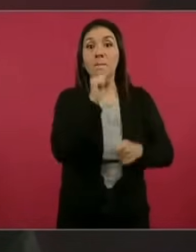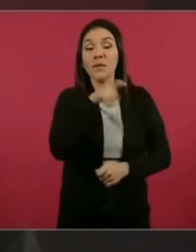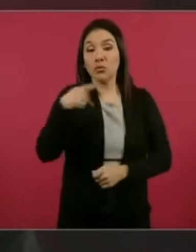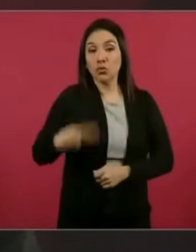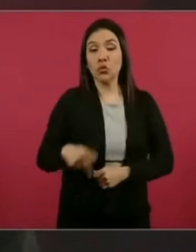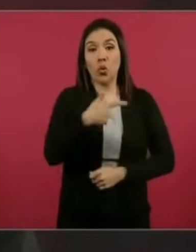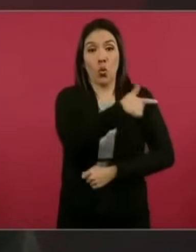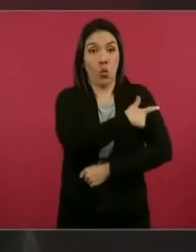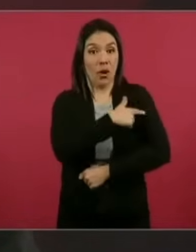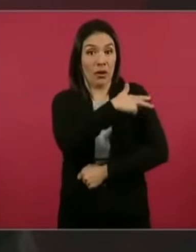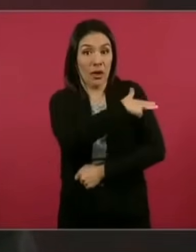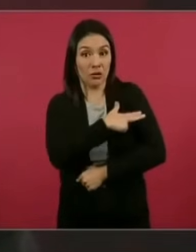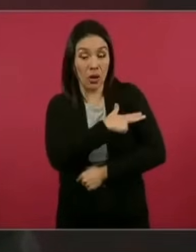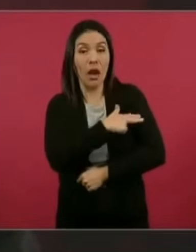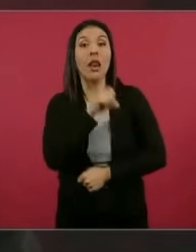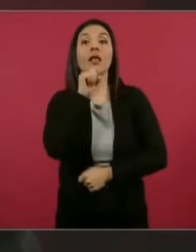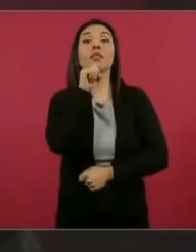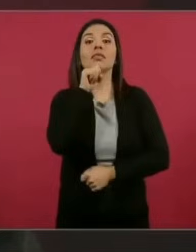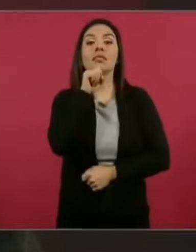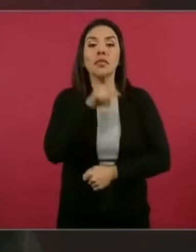Nacional como la